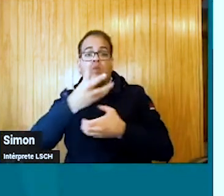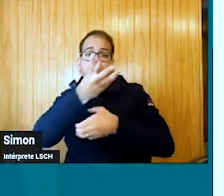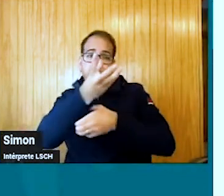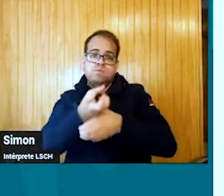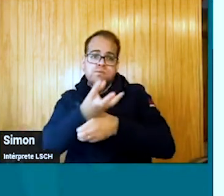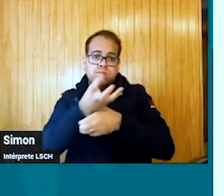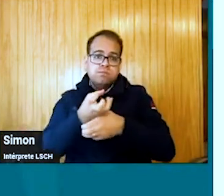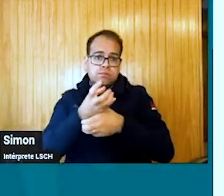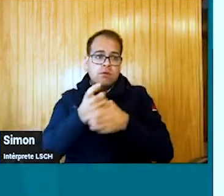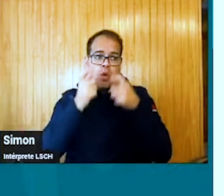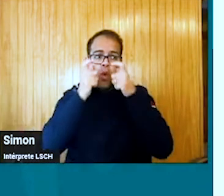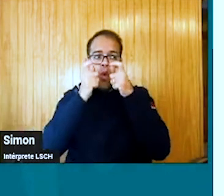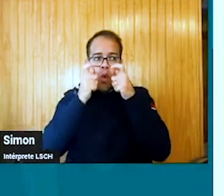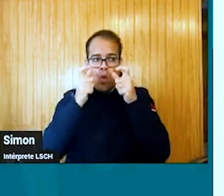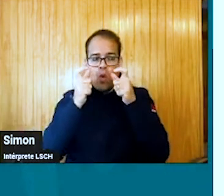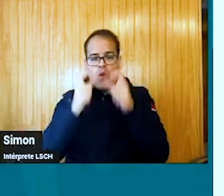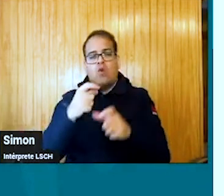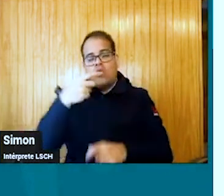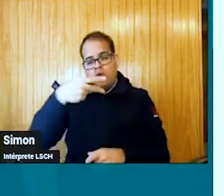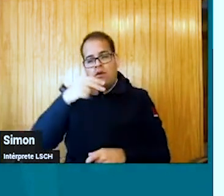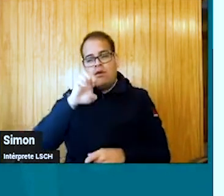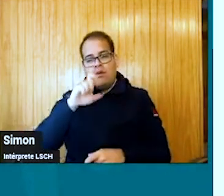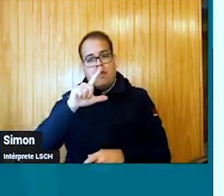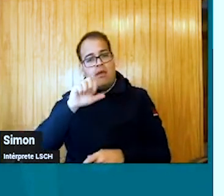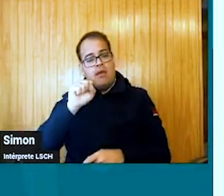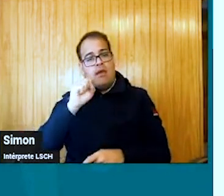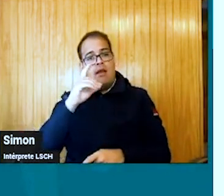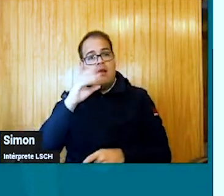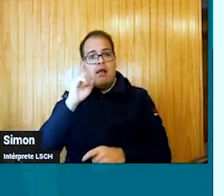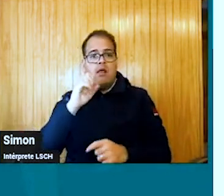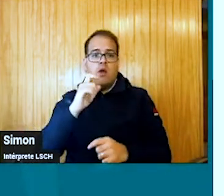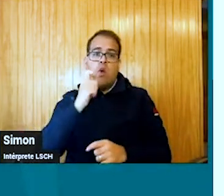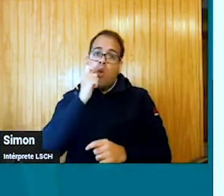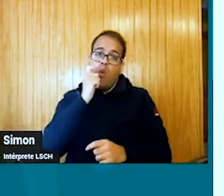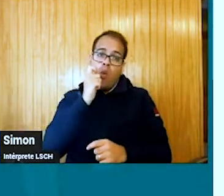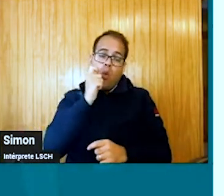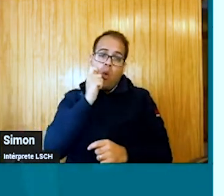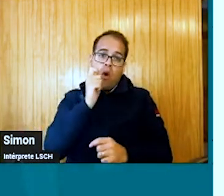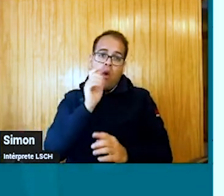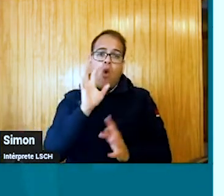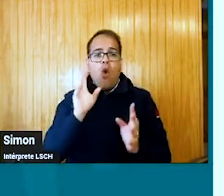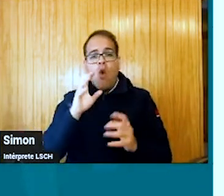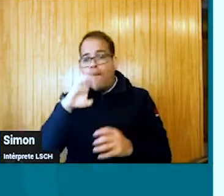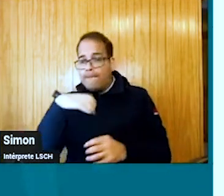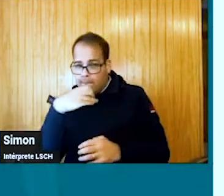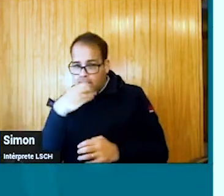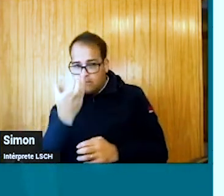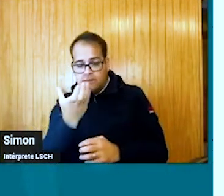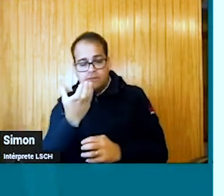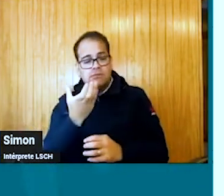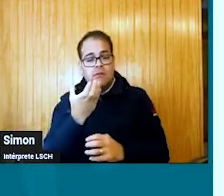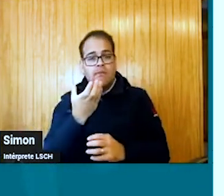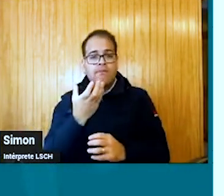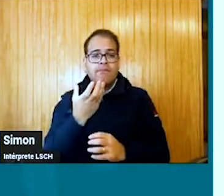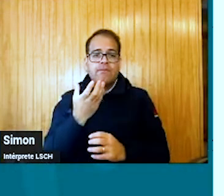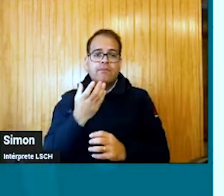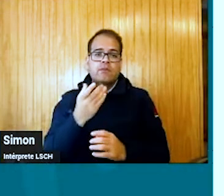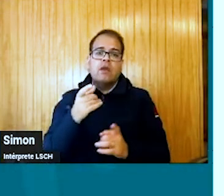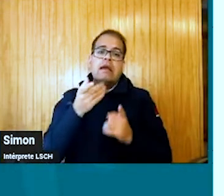control de heladas, tanto en Google Play como App Store. Es de las pocas cosas que damos